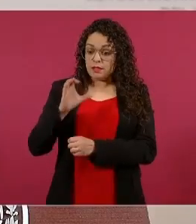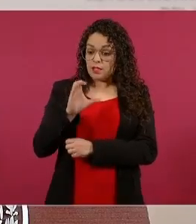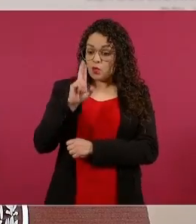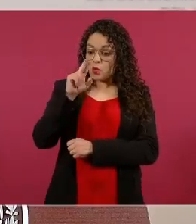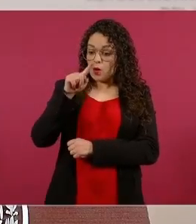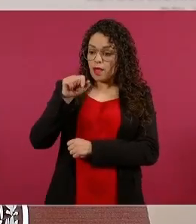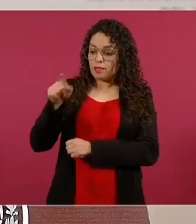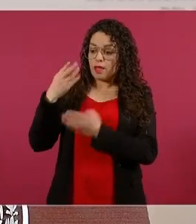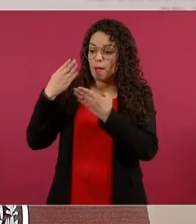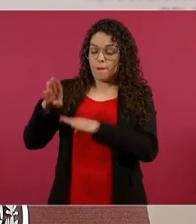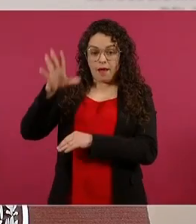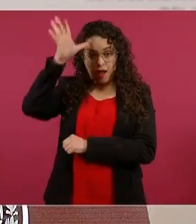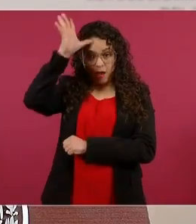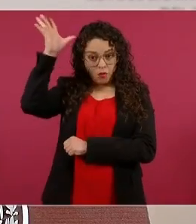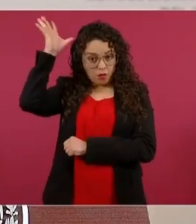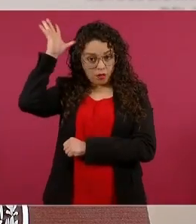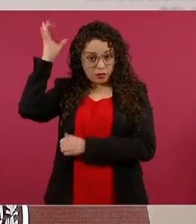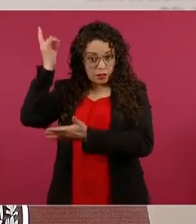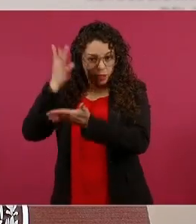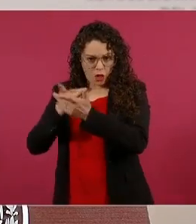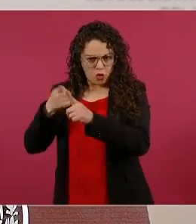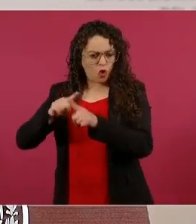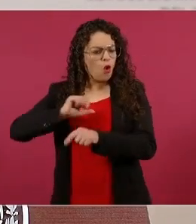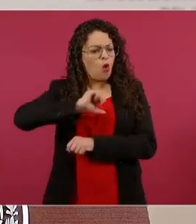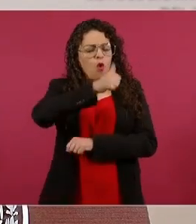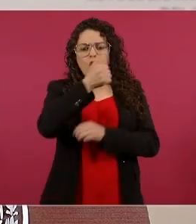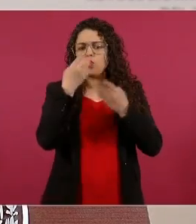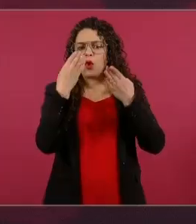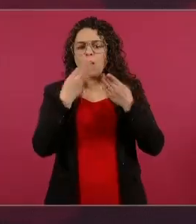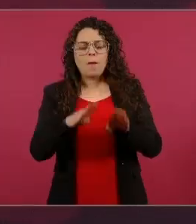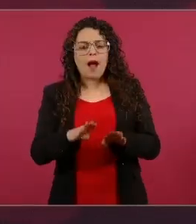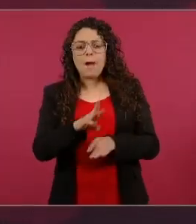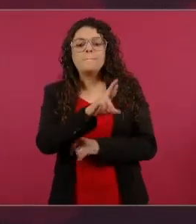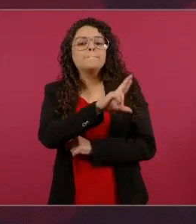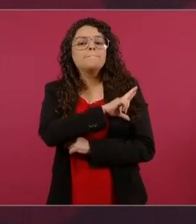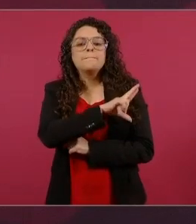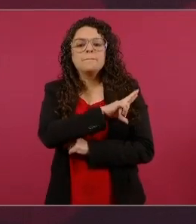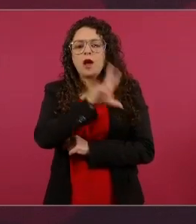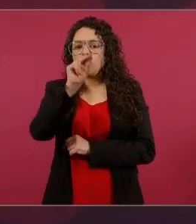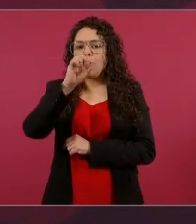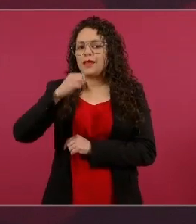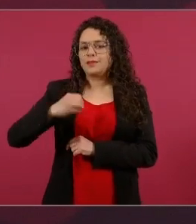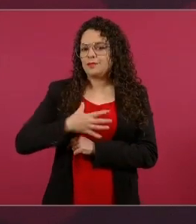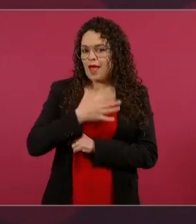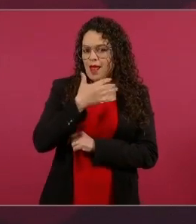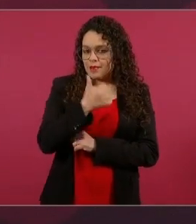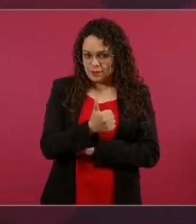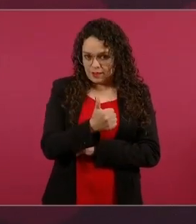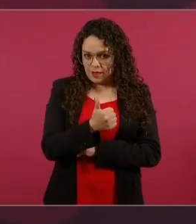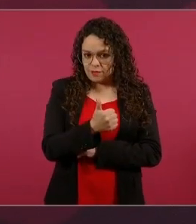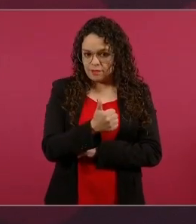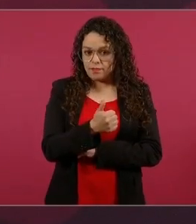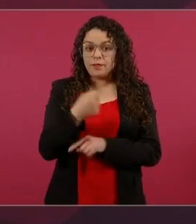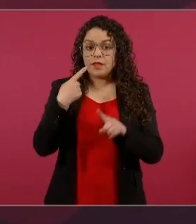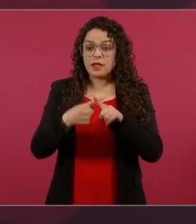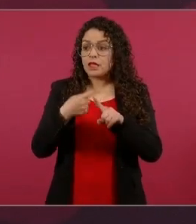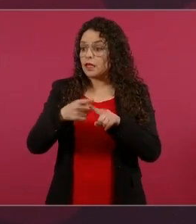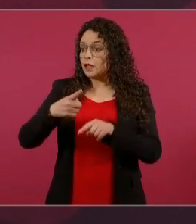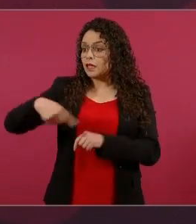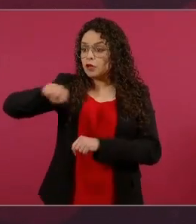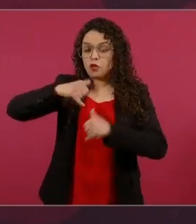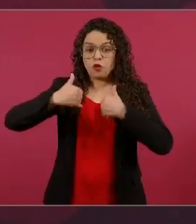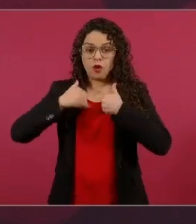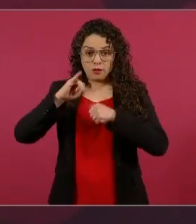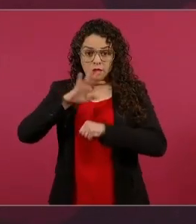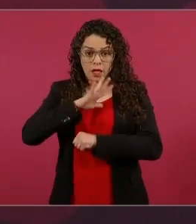Banco Azteca sino de cualquier otro banco privado en el el que cualquier beneficiario de cualquier programa haya recibido un